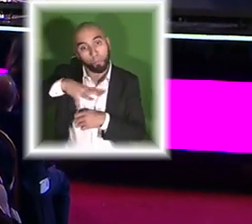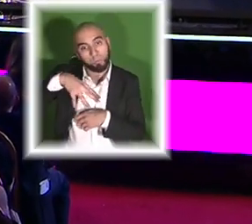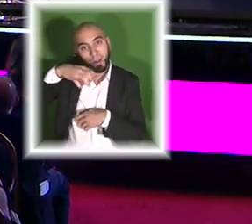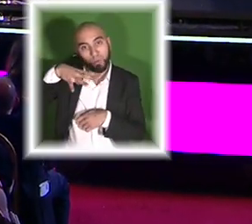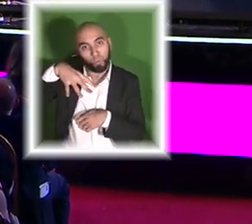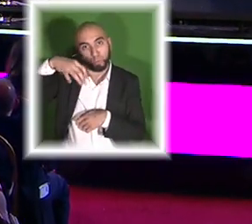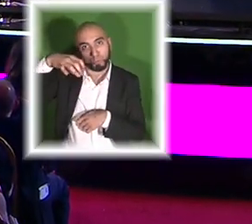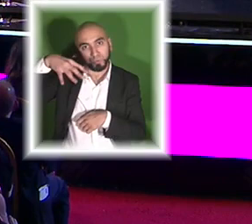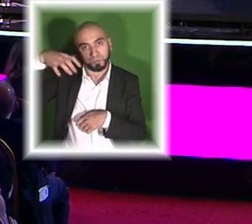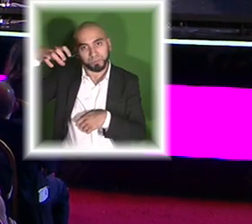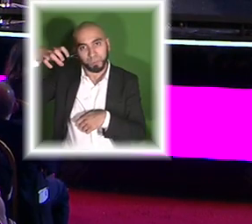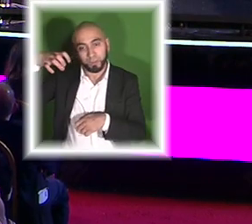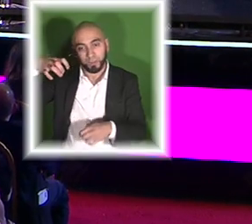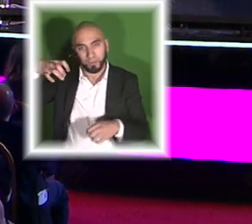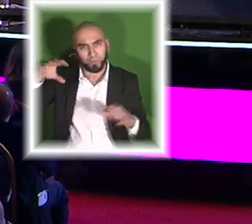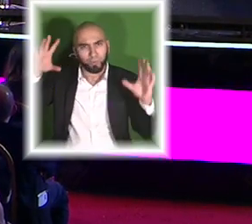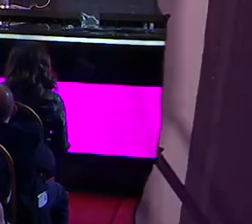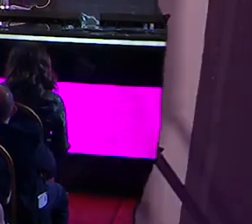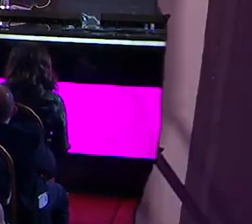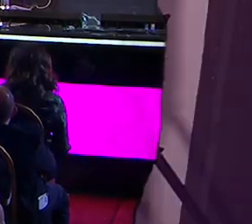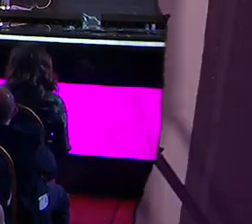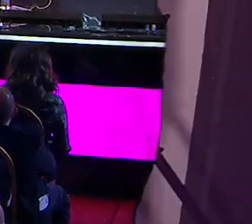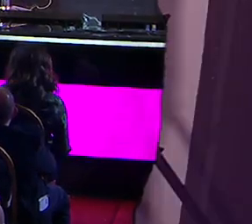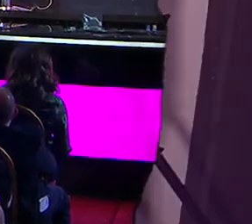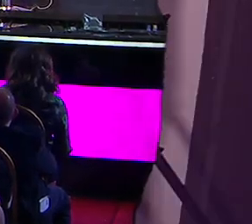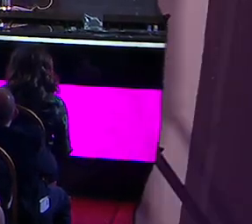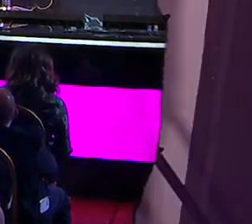Es una indicación de que lo podría pasar en principio.